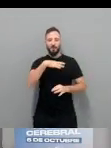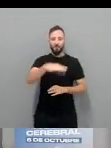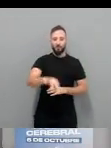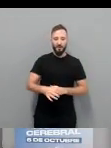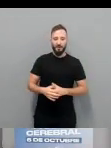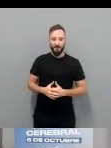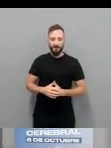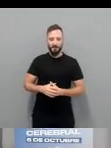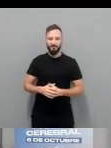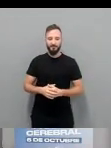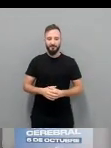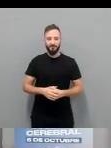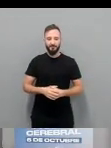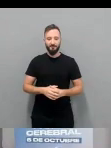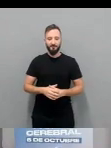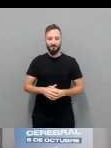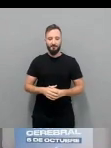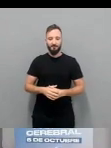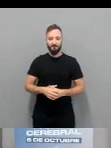a ver.